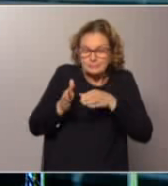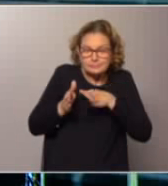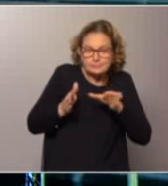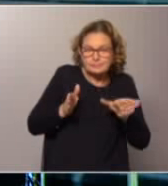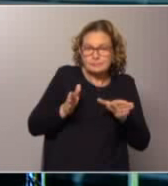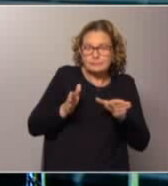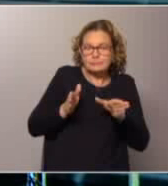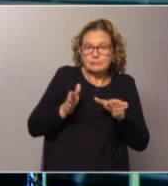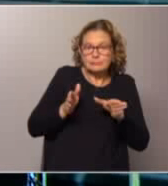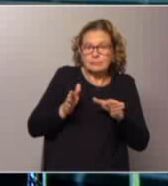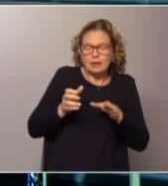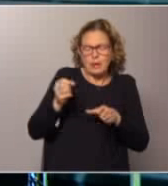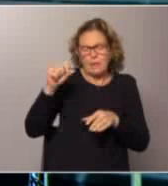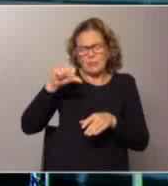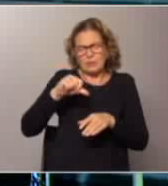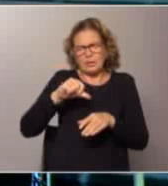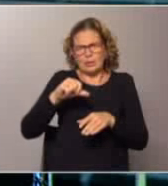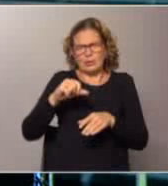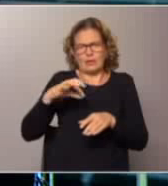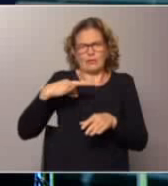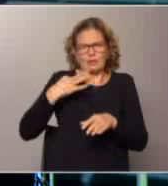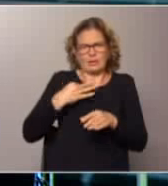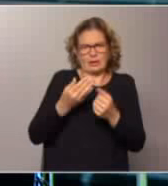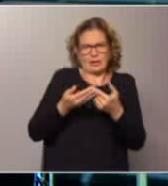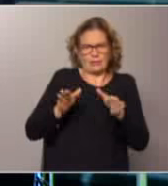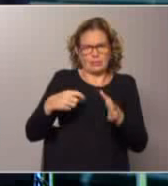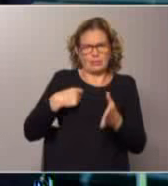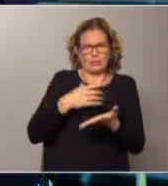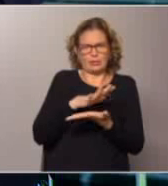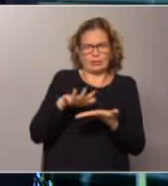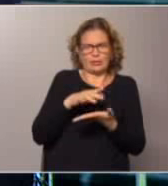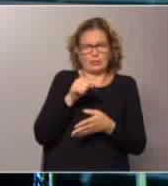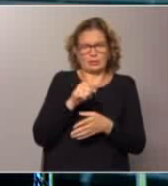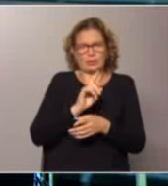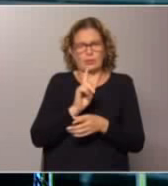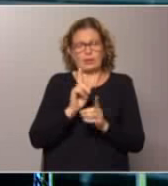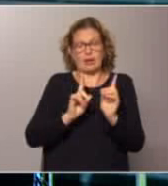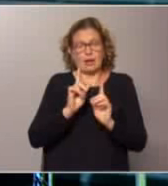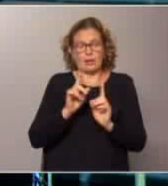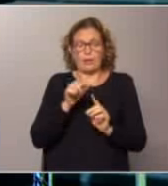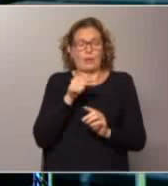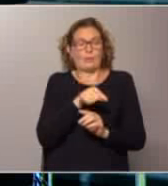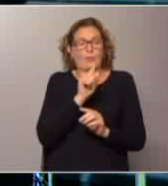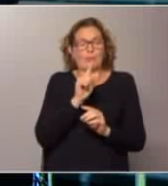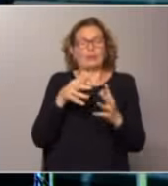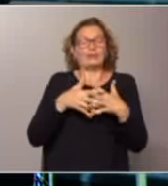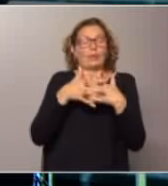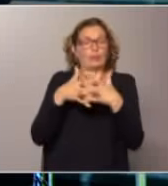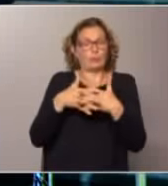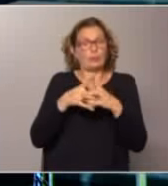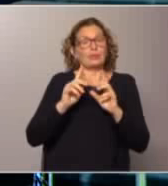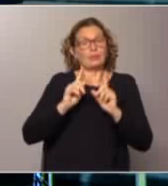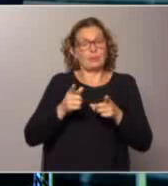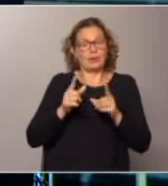en la peor época de su vida en cuanto a la división de la sociedad este no es un fenómeno exclusivo y propio de los eeuu sino también